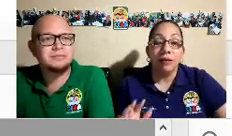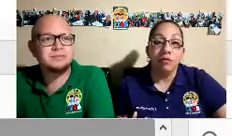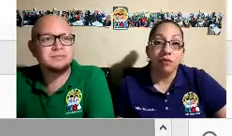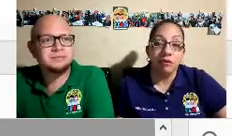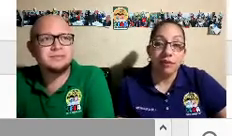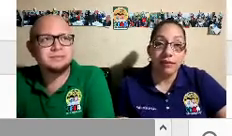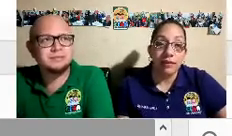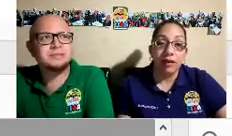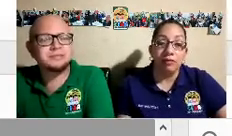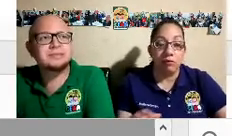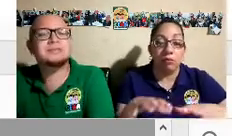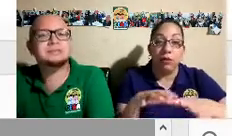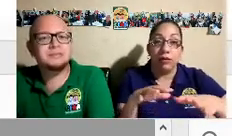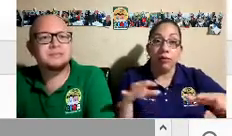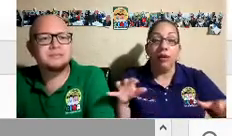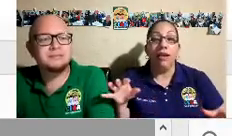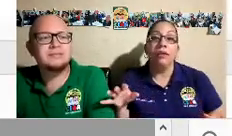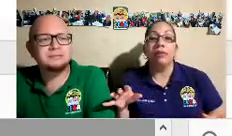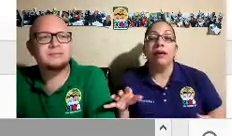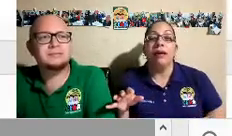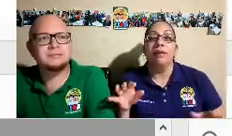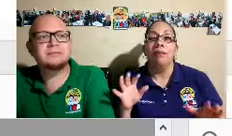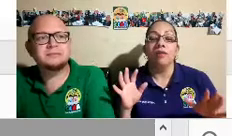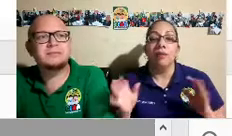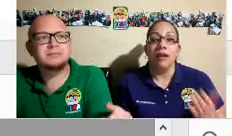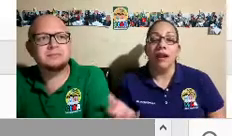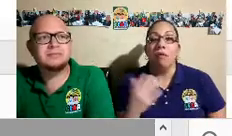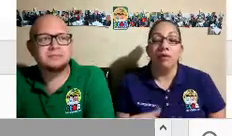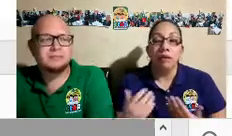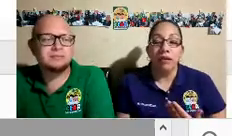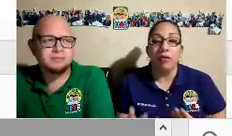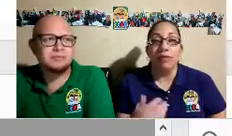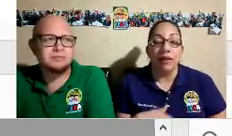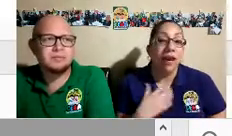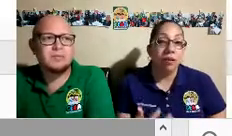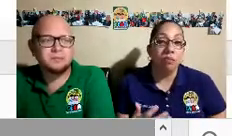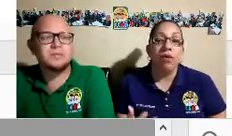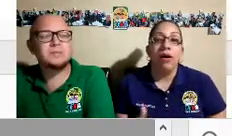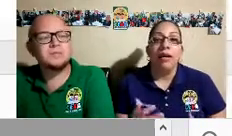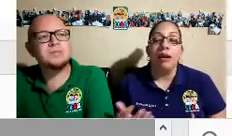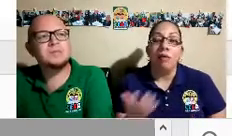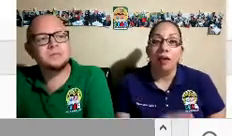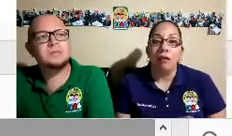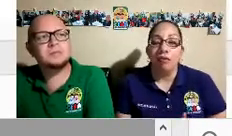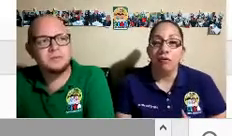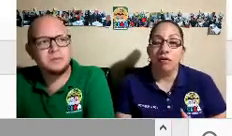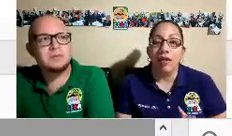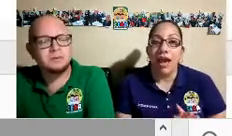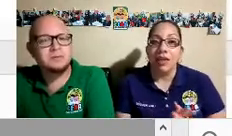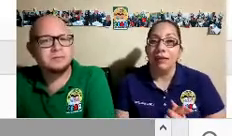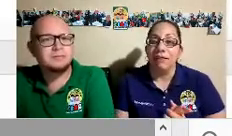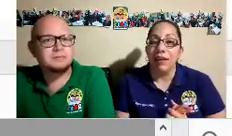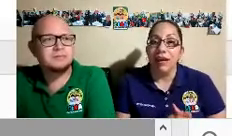vez que tenemos nosotros estas tiras, las vamos a poner sobre la mesa y vamos a pedir a nuestro niño, es decir, al alumno, que juegue con